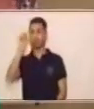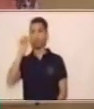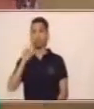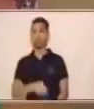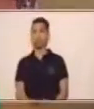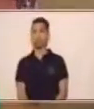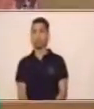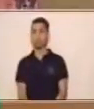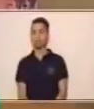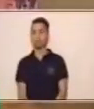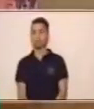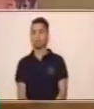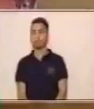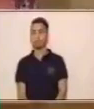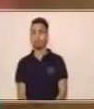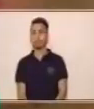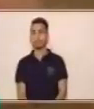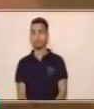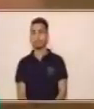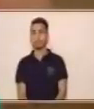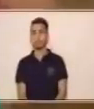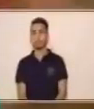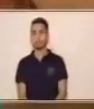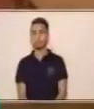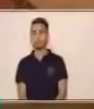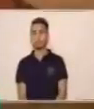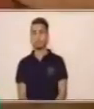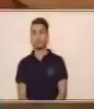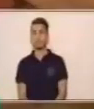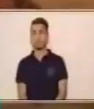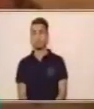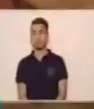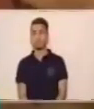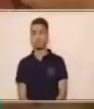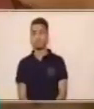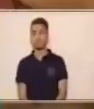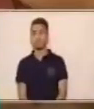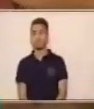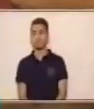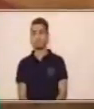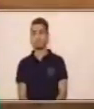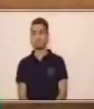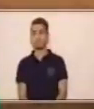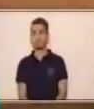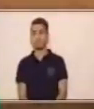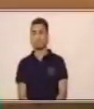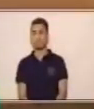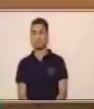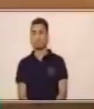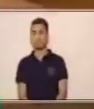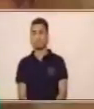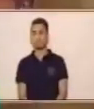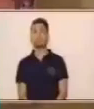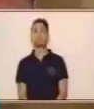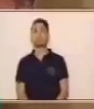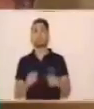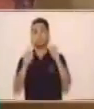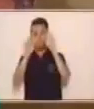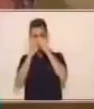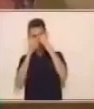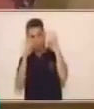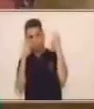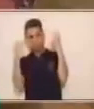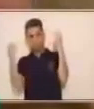novenos. Busquemos. ¡Ah! Acá está. Abrámosla. A ver qué sorpresa nos tiene. Muy